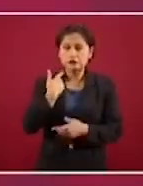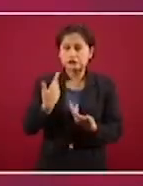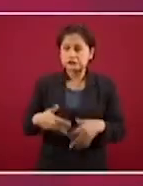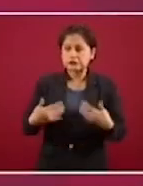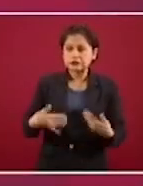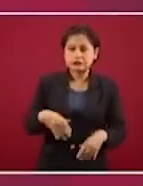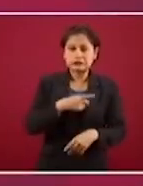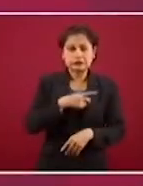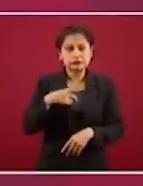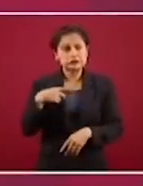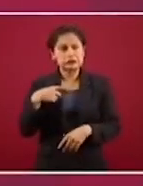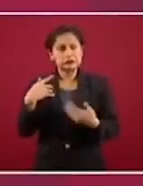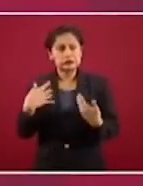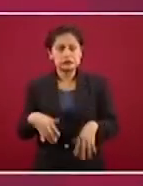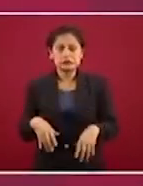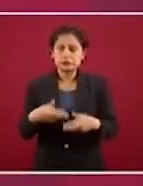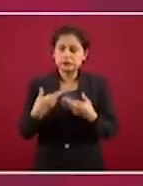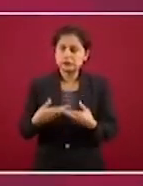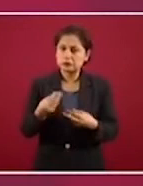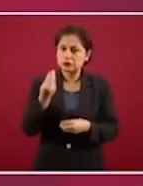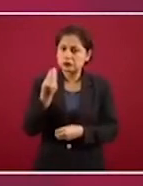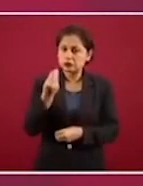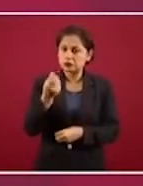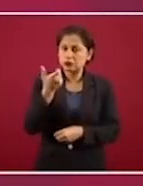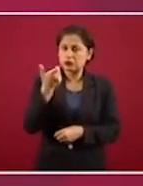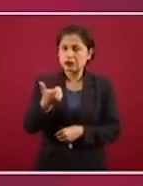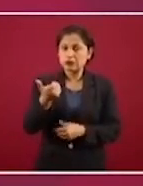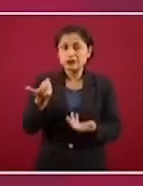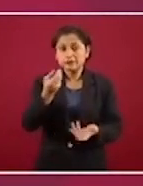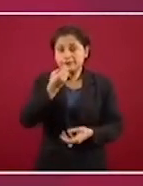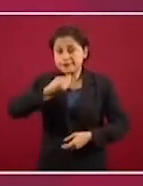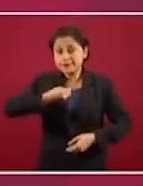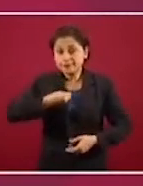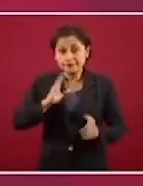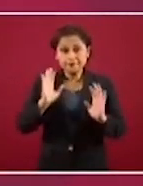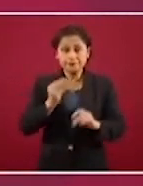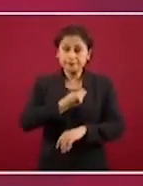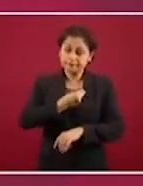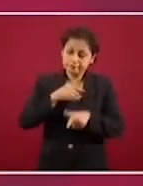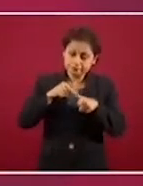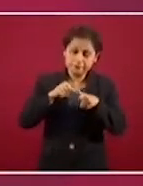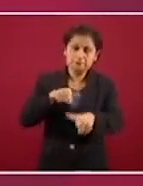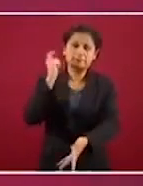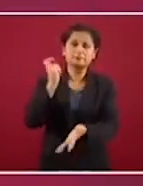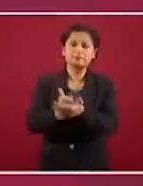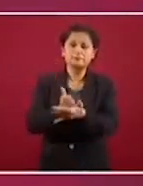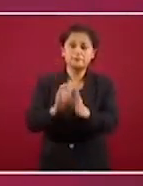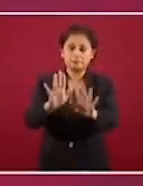Se los explico así de manera sencilla.